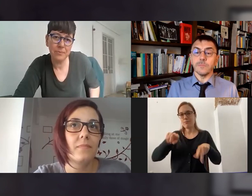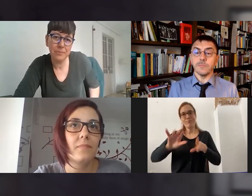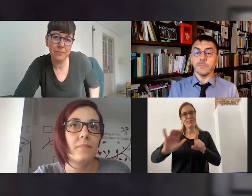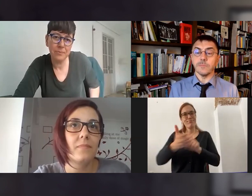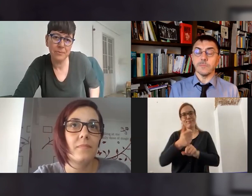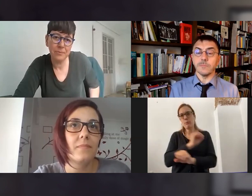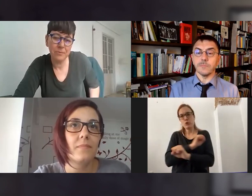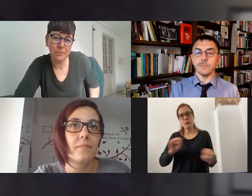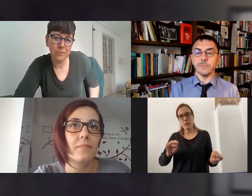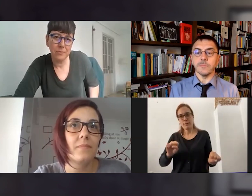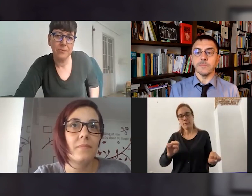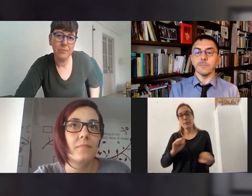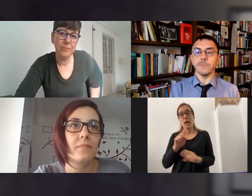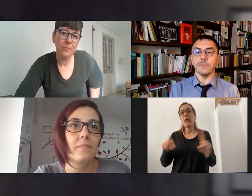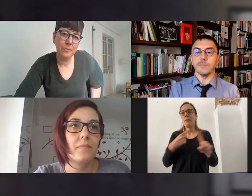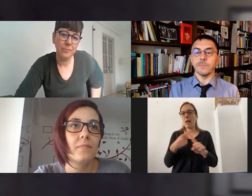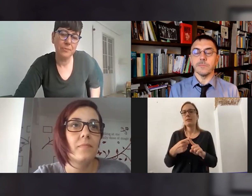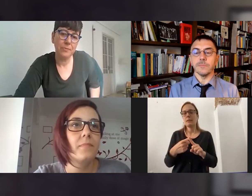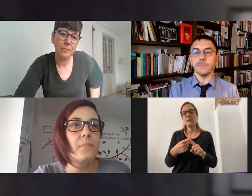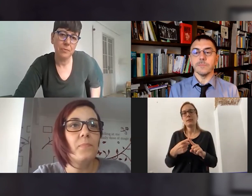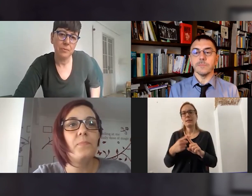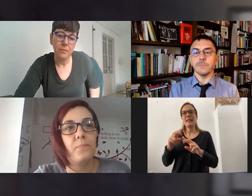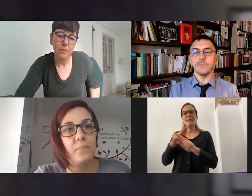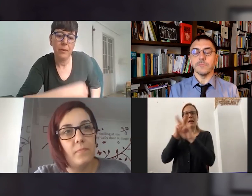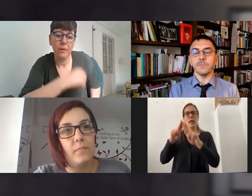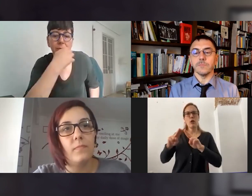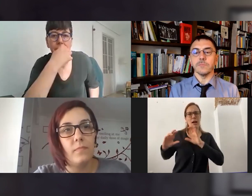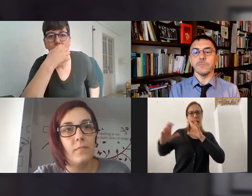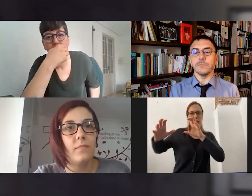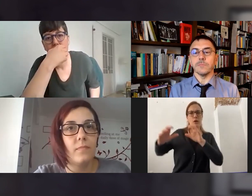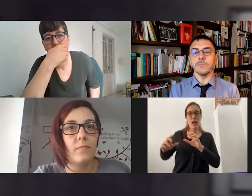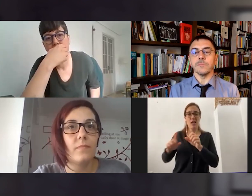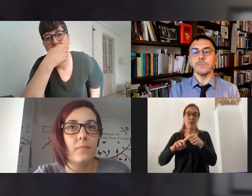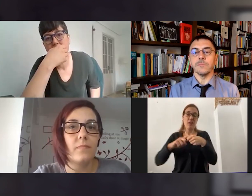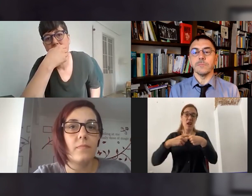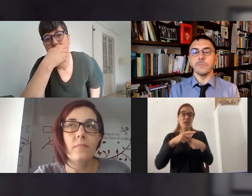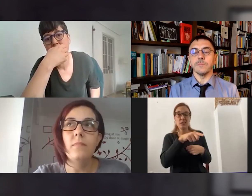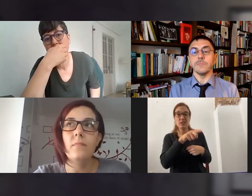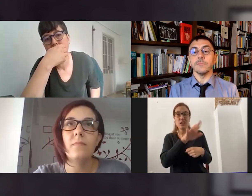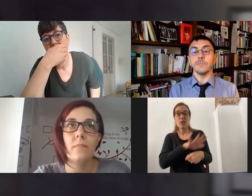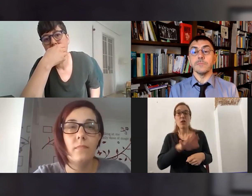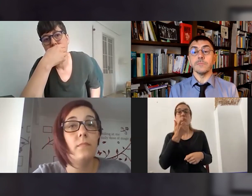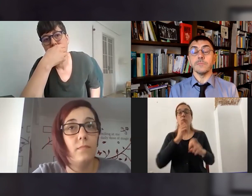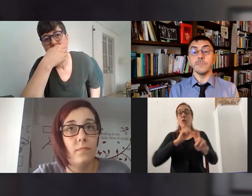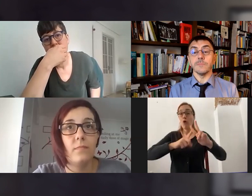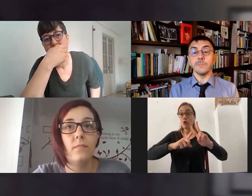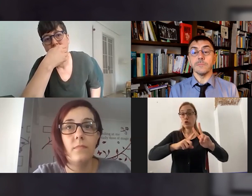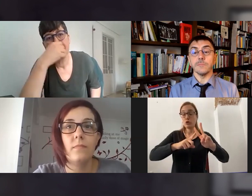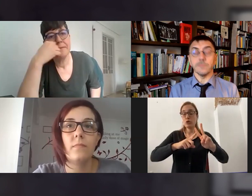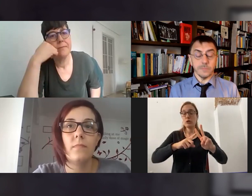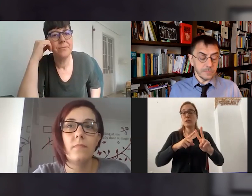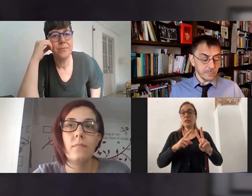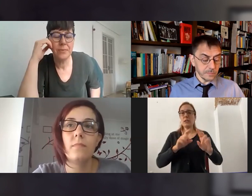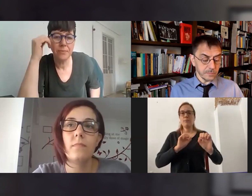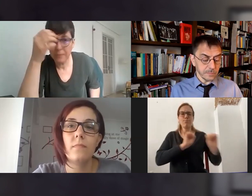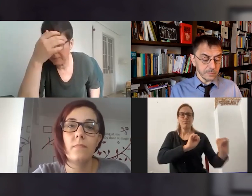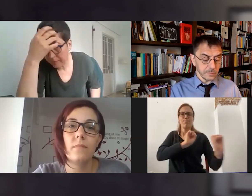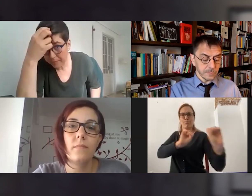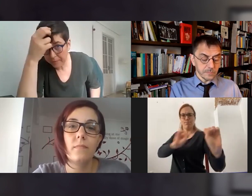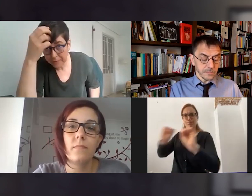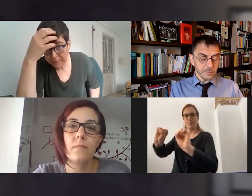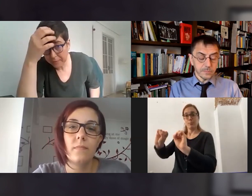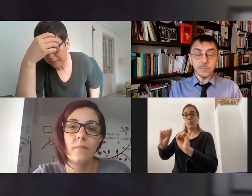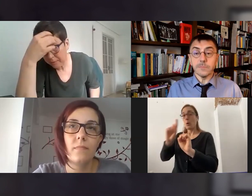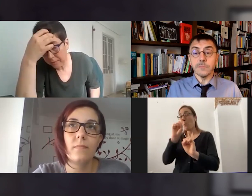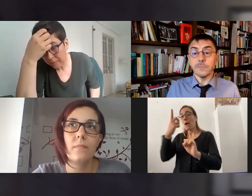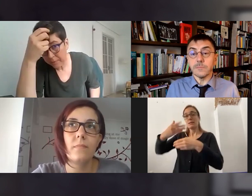al avance de la internacional reaccionaria y también de sus filiales nacionales como es Vox, pero creo que ese escudo se refuerza fundamentalmente,